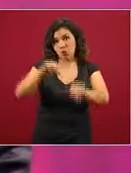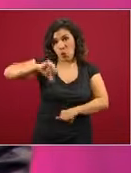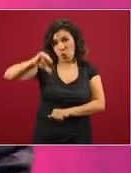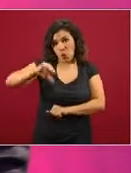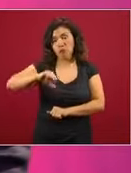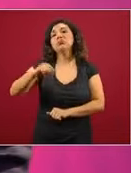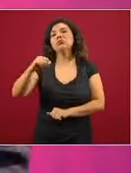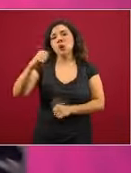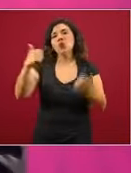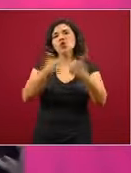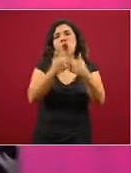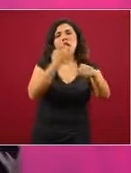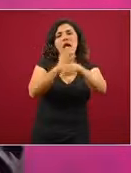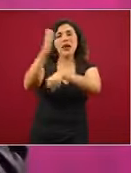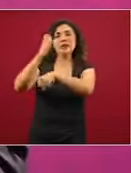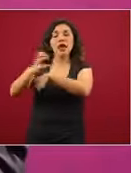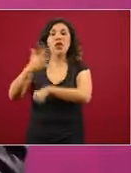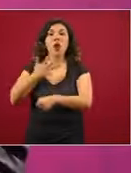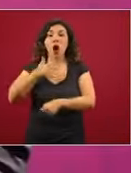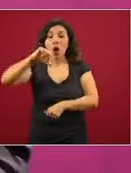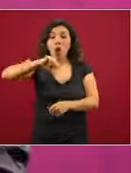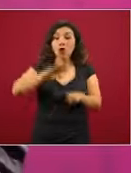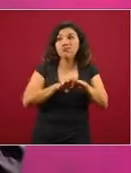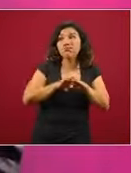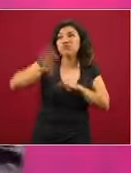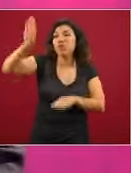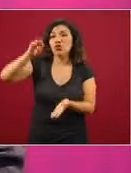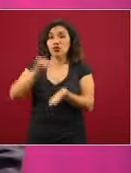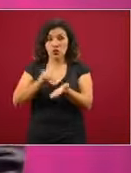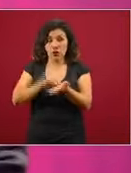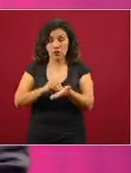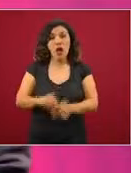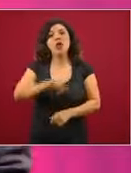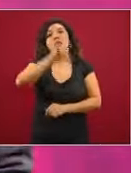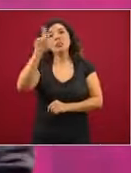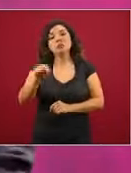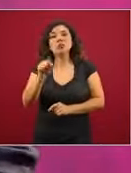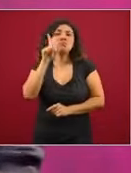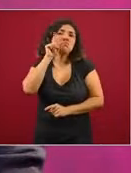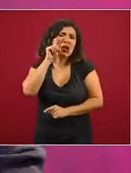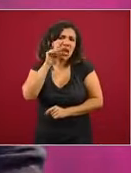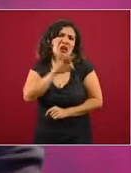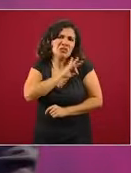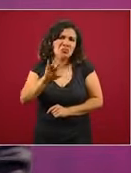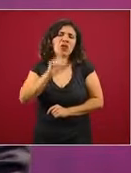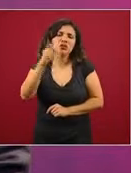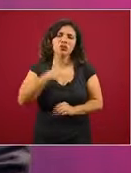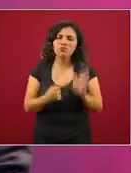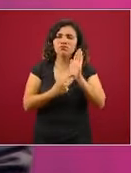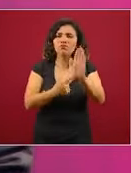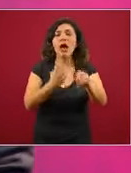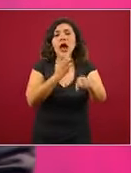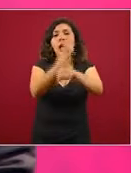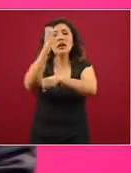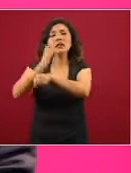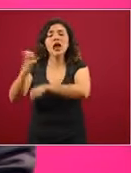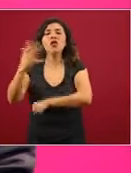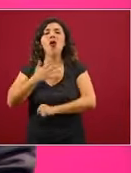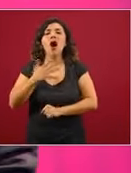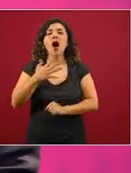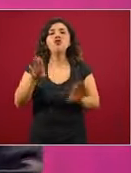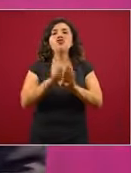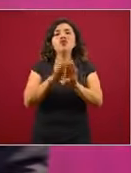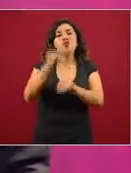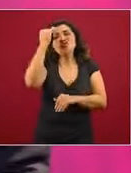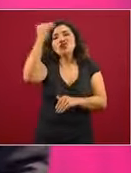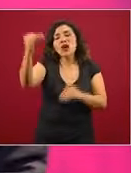Hoy vamos a tener los estados que están en ascenso. En el siguiente bloque, posiblemente mañana, presentaremos los estados que se encuentran en